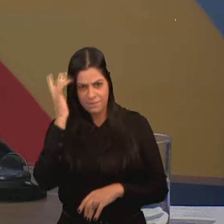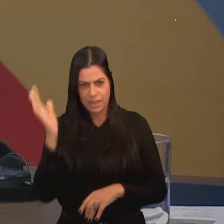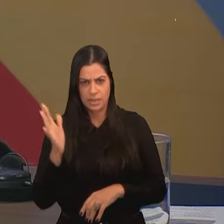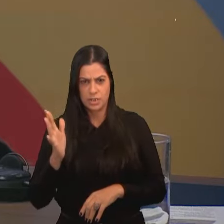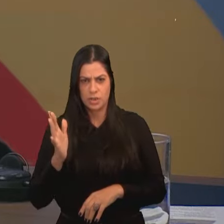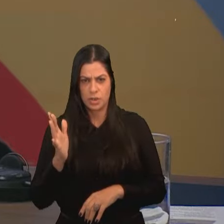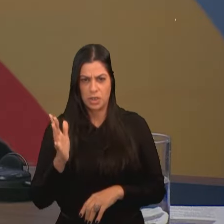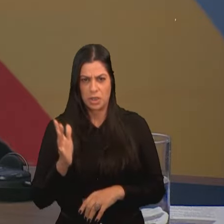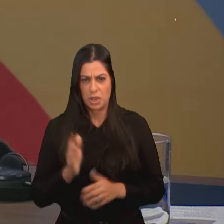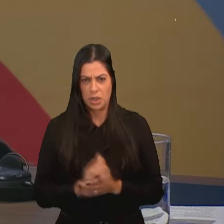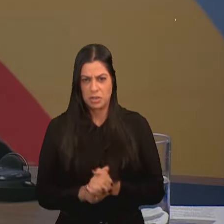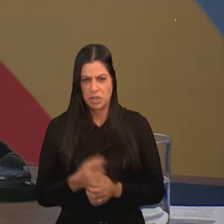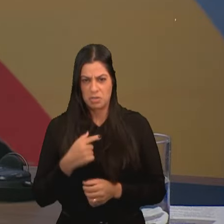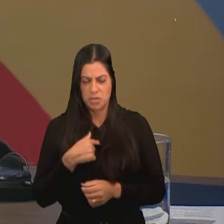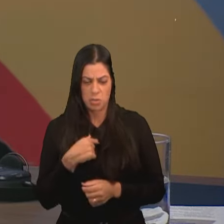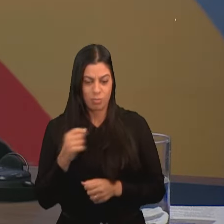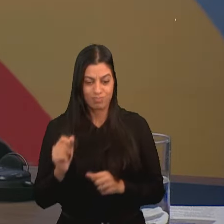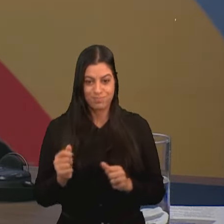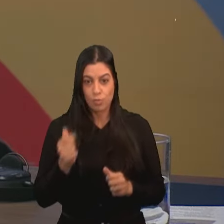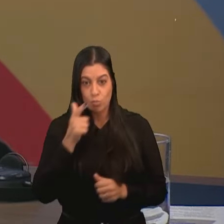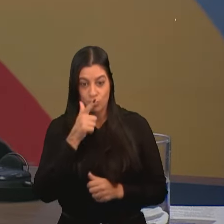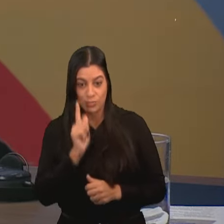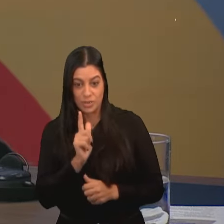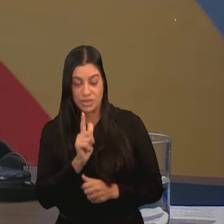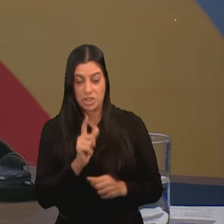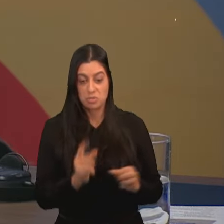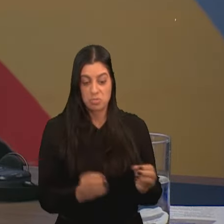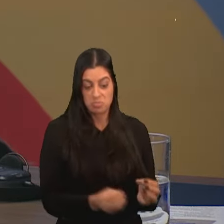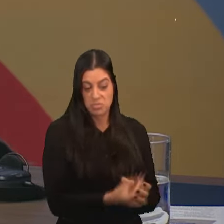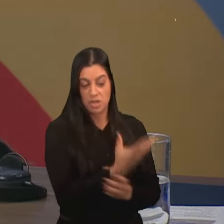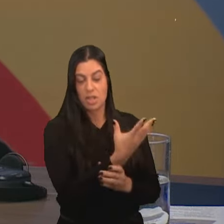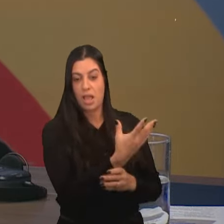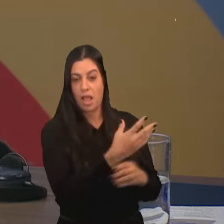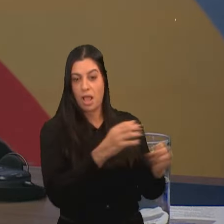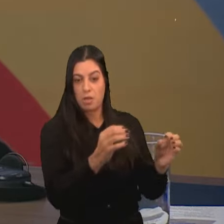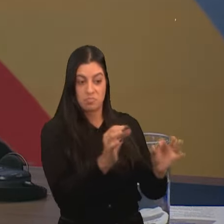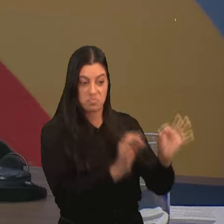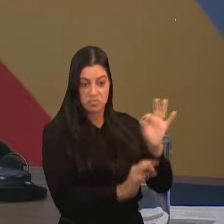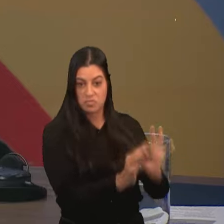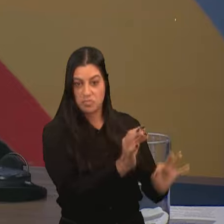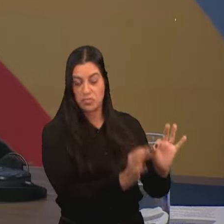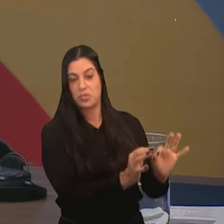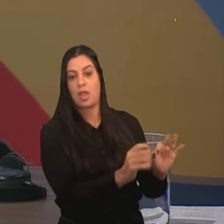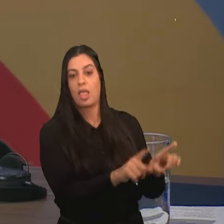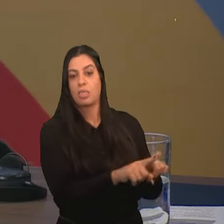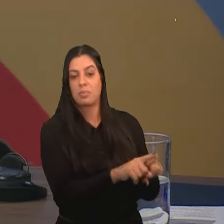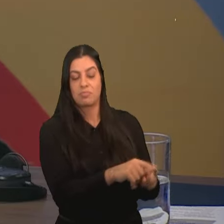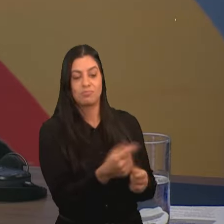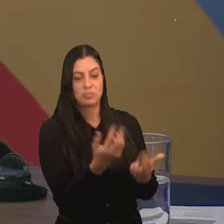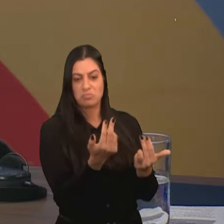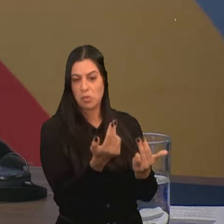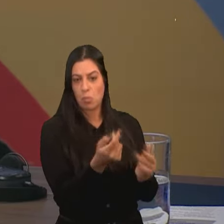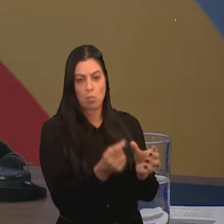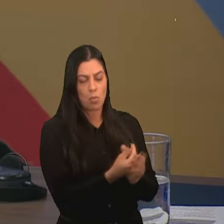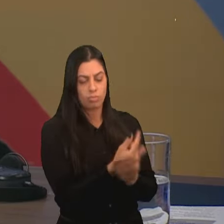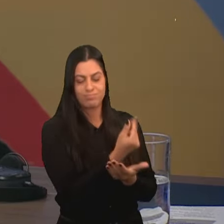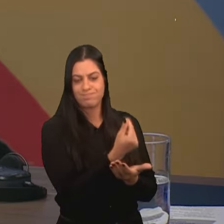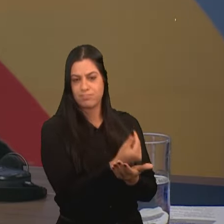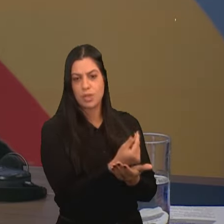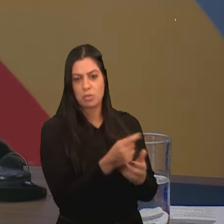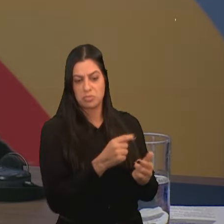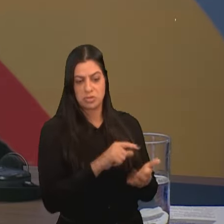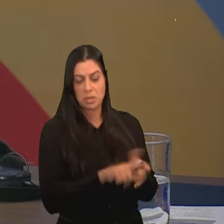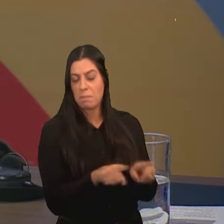facilitan. Prácticamente yo consigo crear una desinformación de la misma velocidad, con el mismo coste que hacemos un